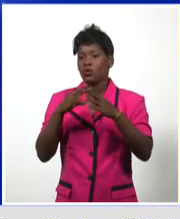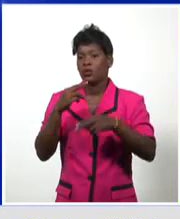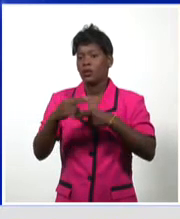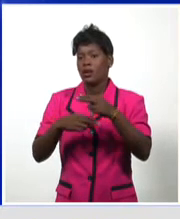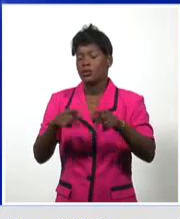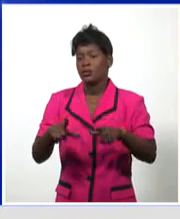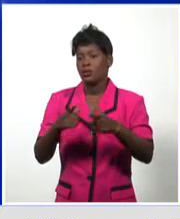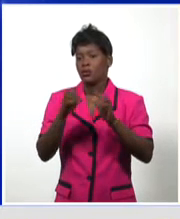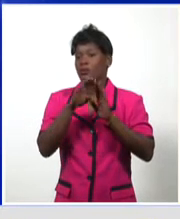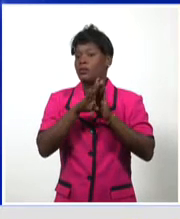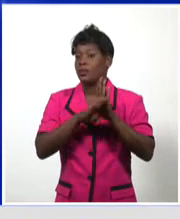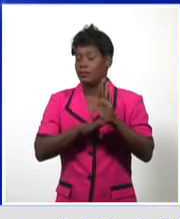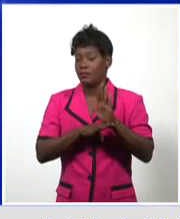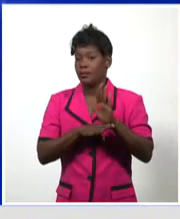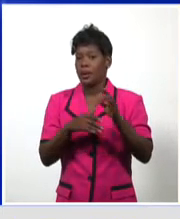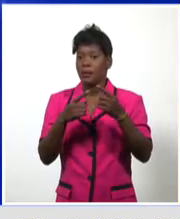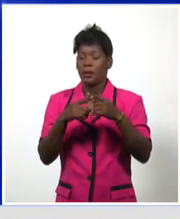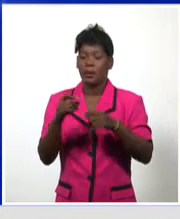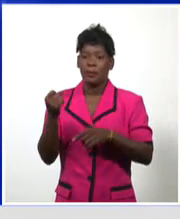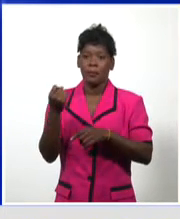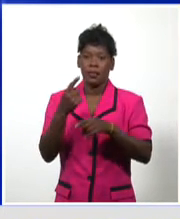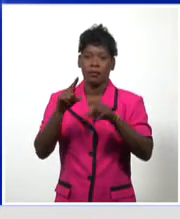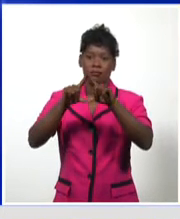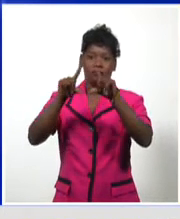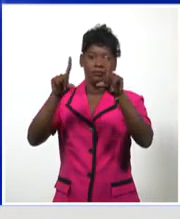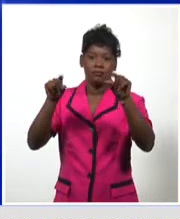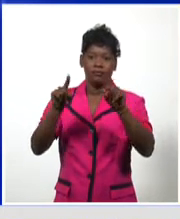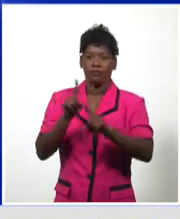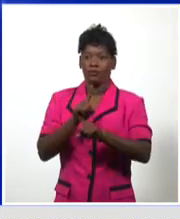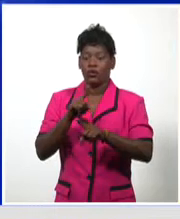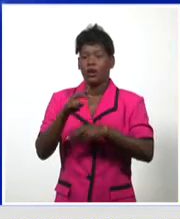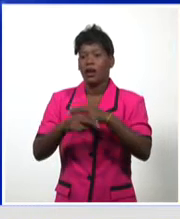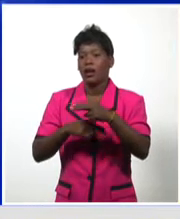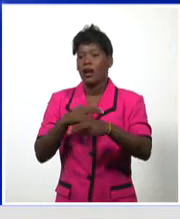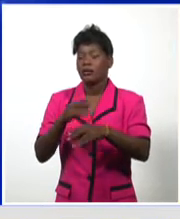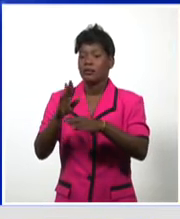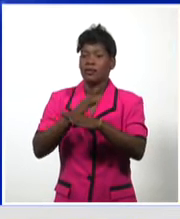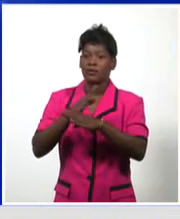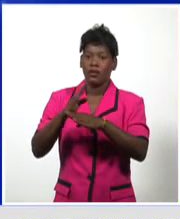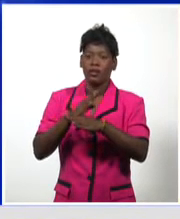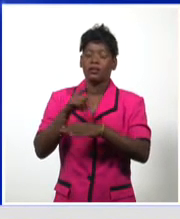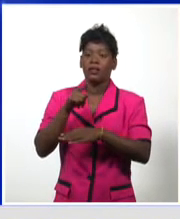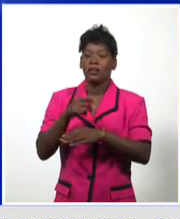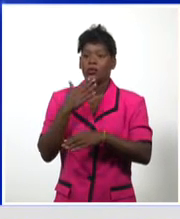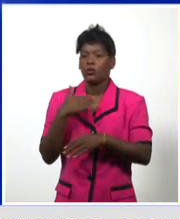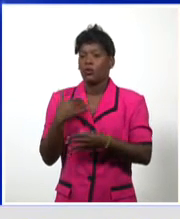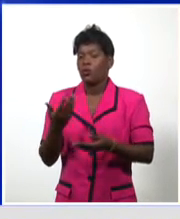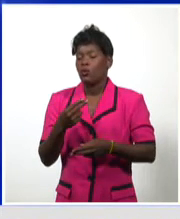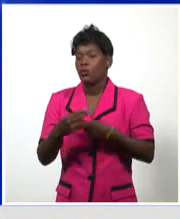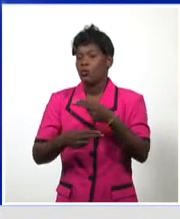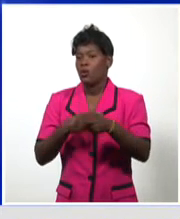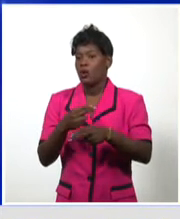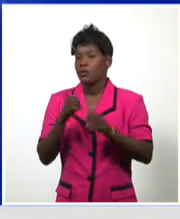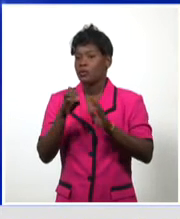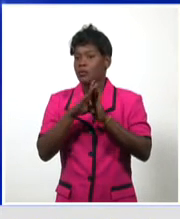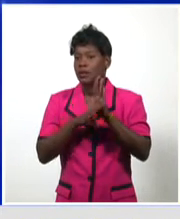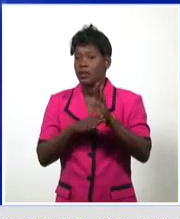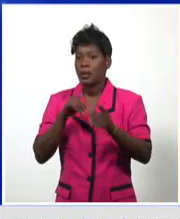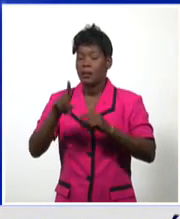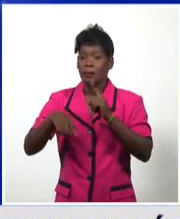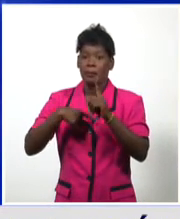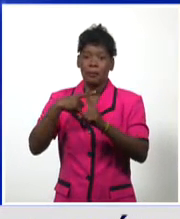en la capital del país a nivel de instituto, digamos que se trazan políticas y en cada territorio se asume esto y se incorporan también a estas líneas de investigación que